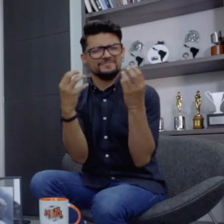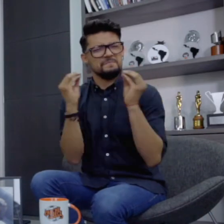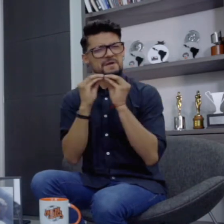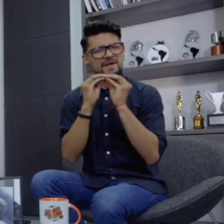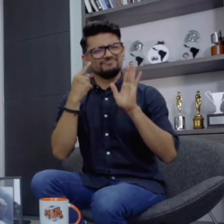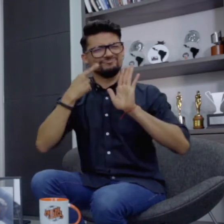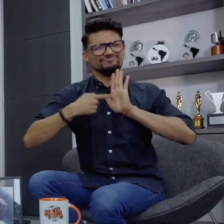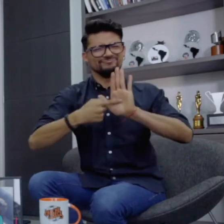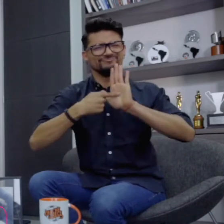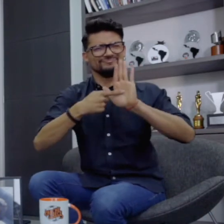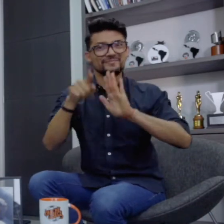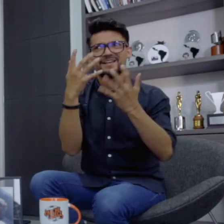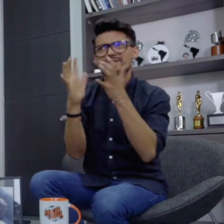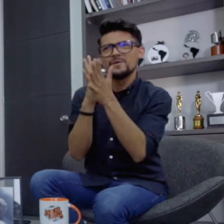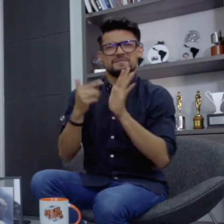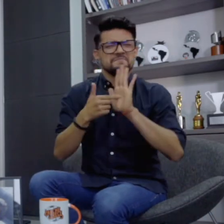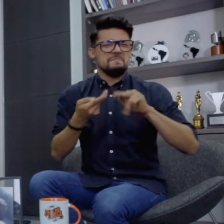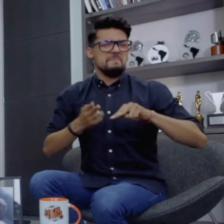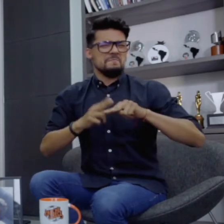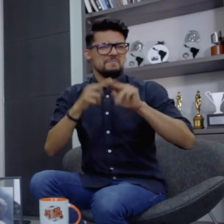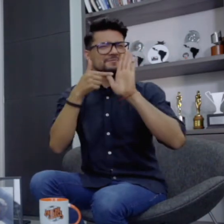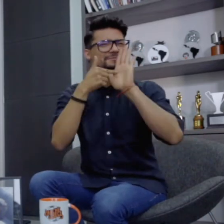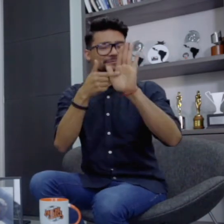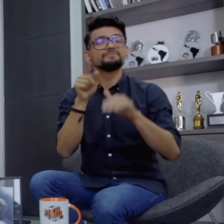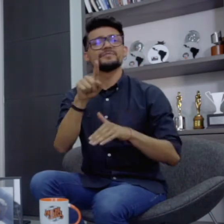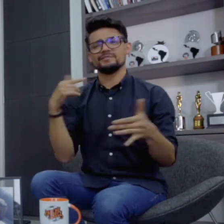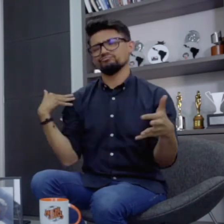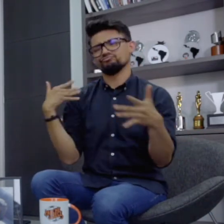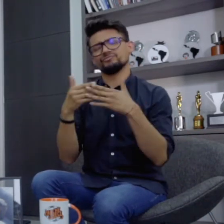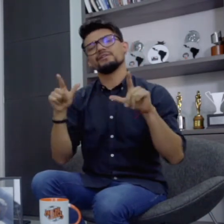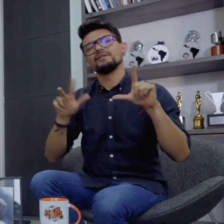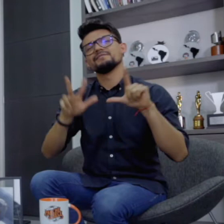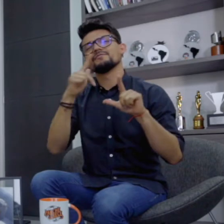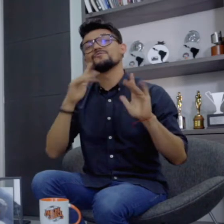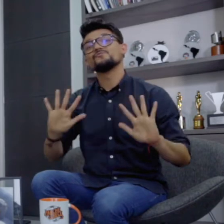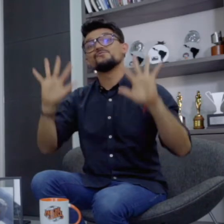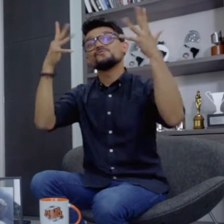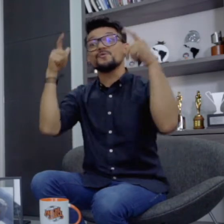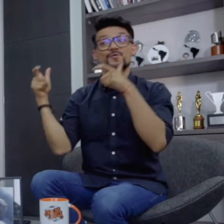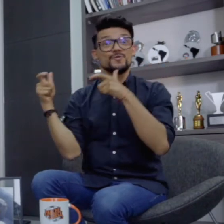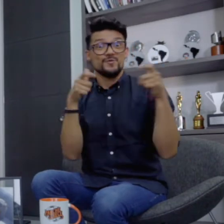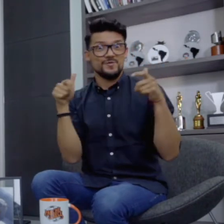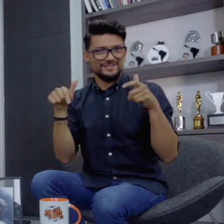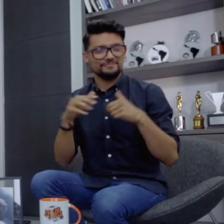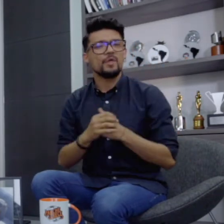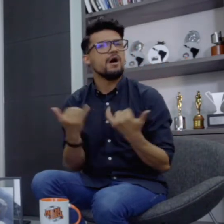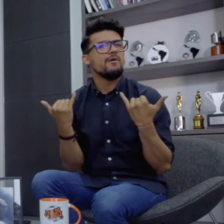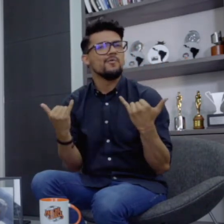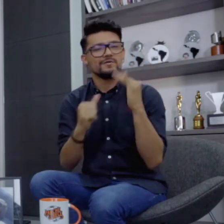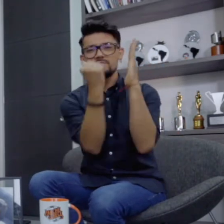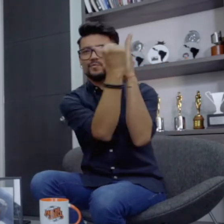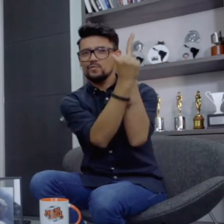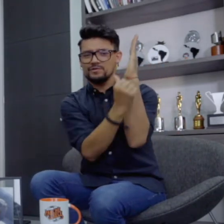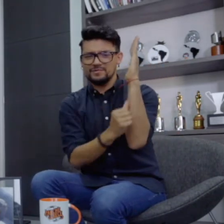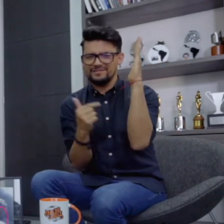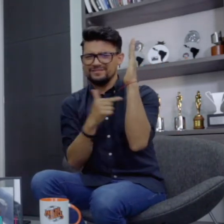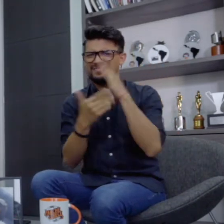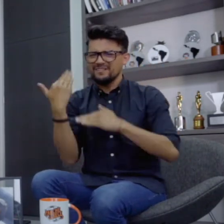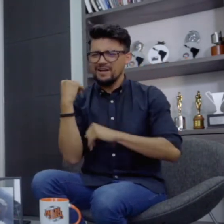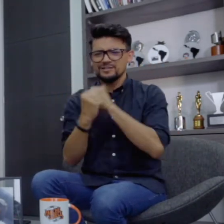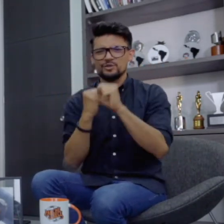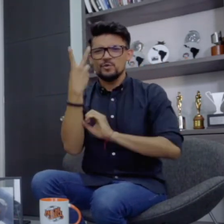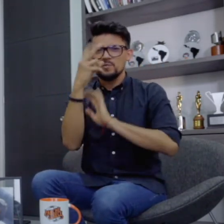En Canal 13 somos más de lo que quieres y por eso en nuestro aniversario les preparamos este especial de Toma el